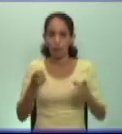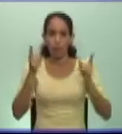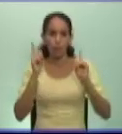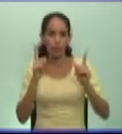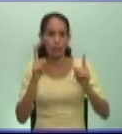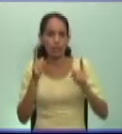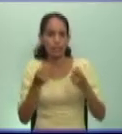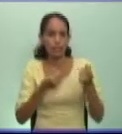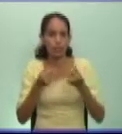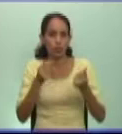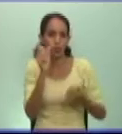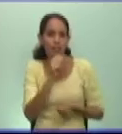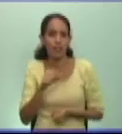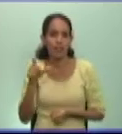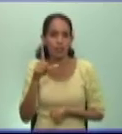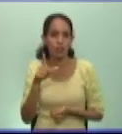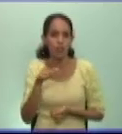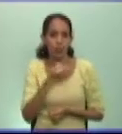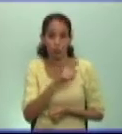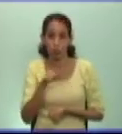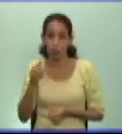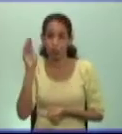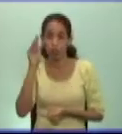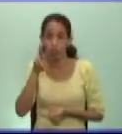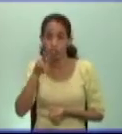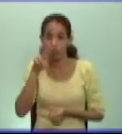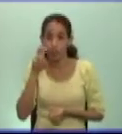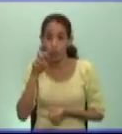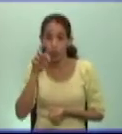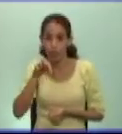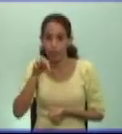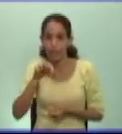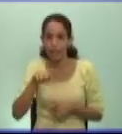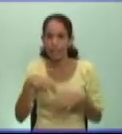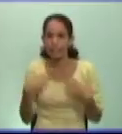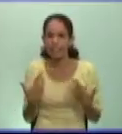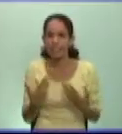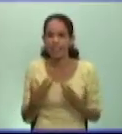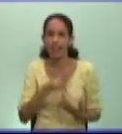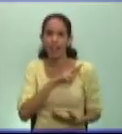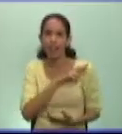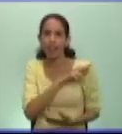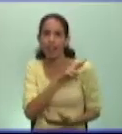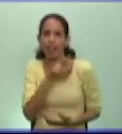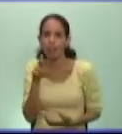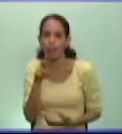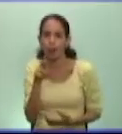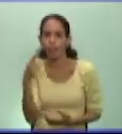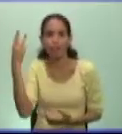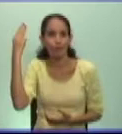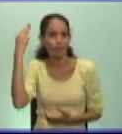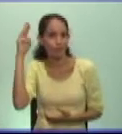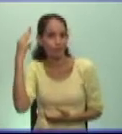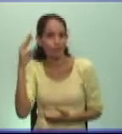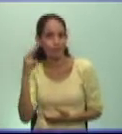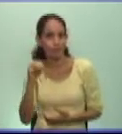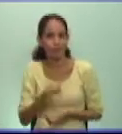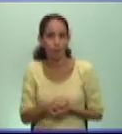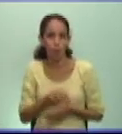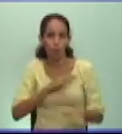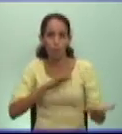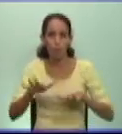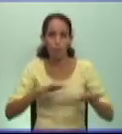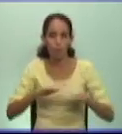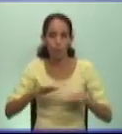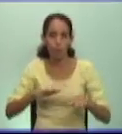etapa donde ustedes conocieron un hecho histórico muy importante, la Revolución Mexicana, el llamado movimiento de la Reforma en